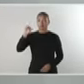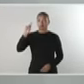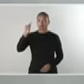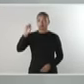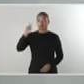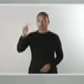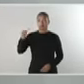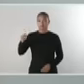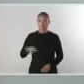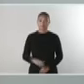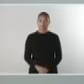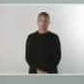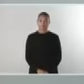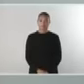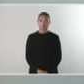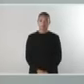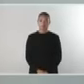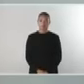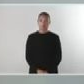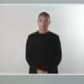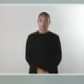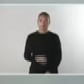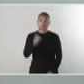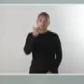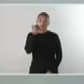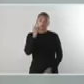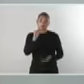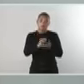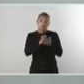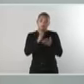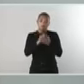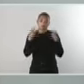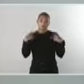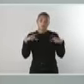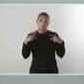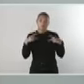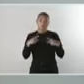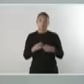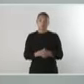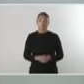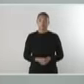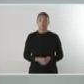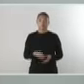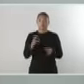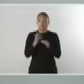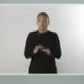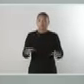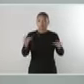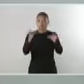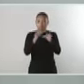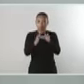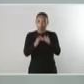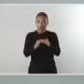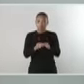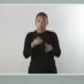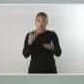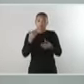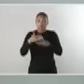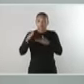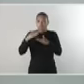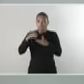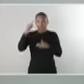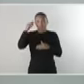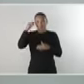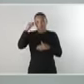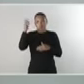adelante candidato querido tamaulipeco y tamaulipeca es muy importante que desempolvemos nuestra